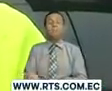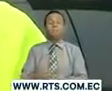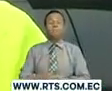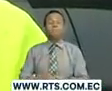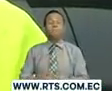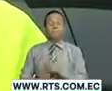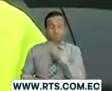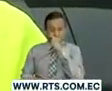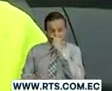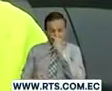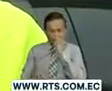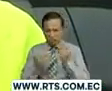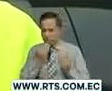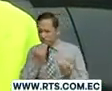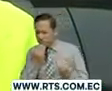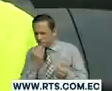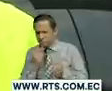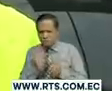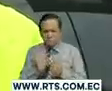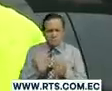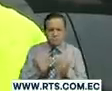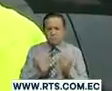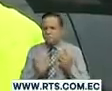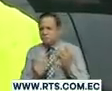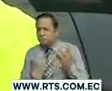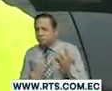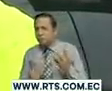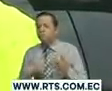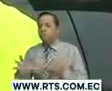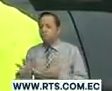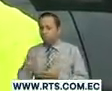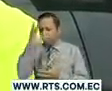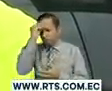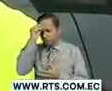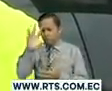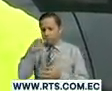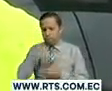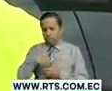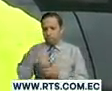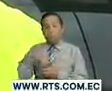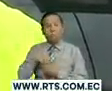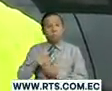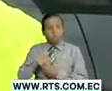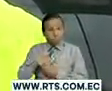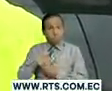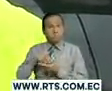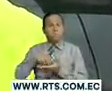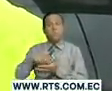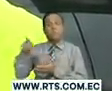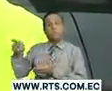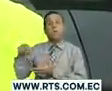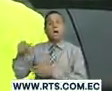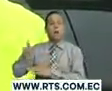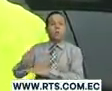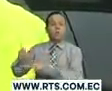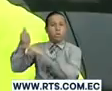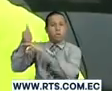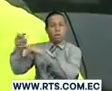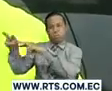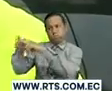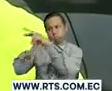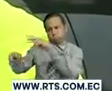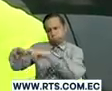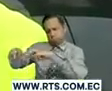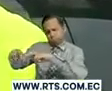elementos asociativos fueron levantados y van a ser expuestos a tratamiento respectivo para